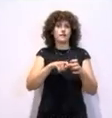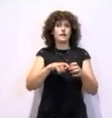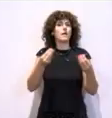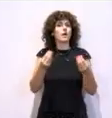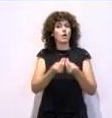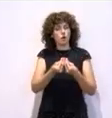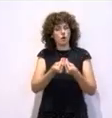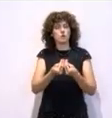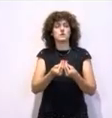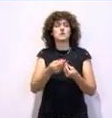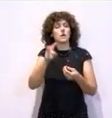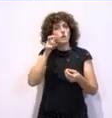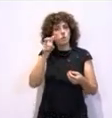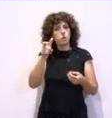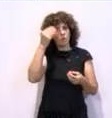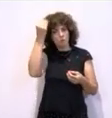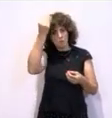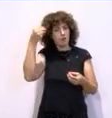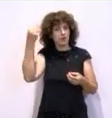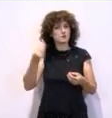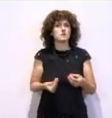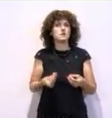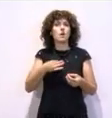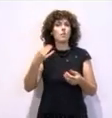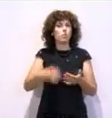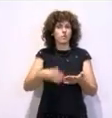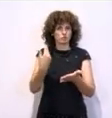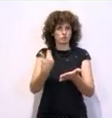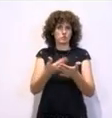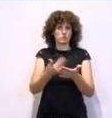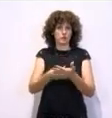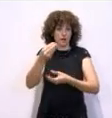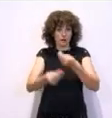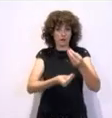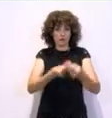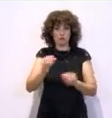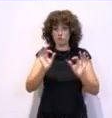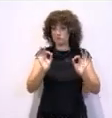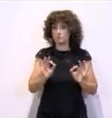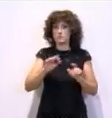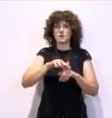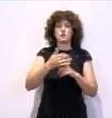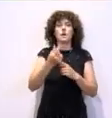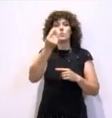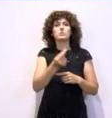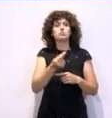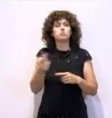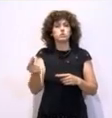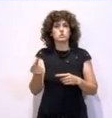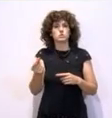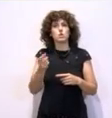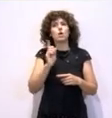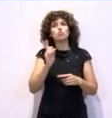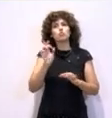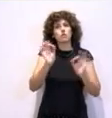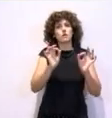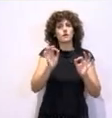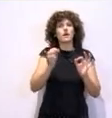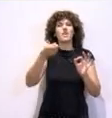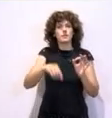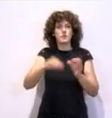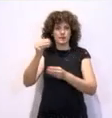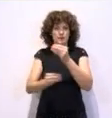pueblo palestino creo que la podemos demostrar con los hechos, con los presupuestos, no solo la consignación, sino la ejecución